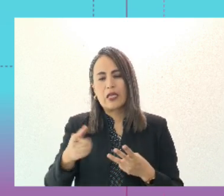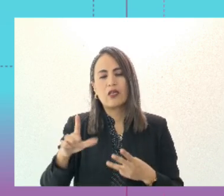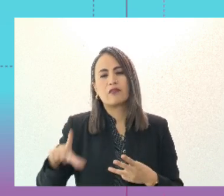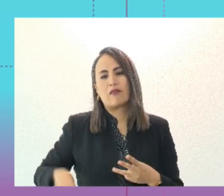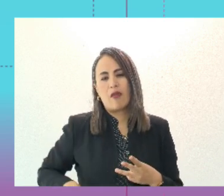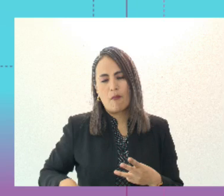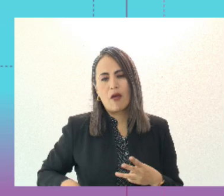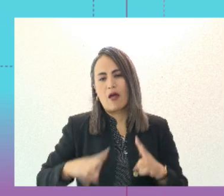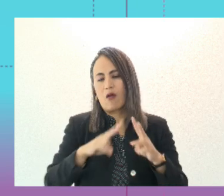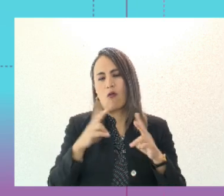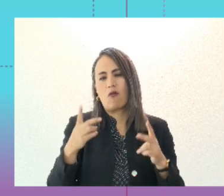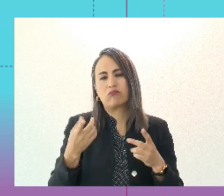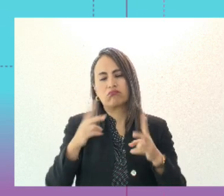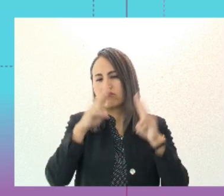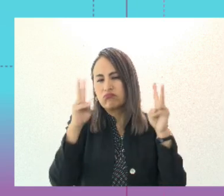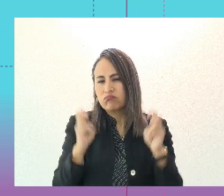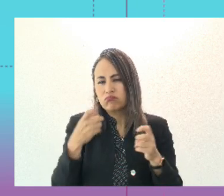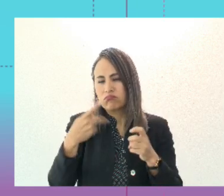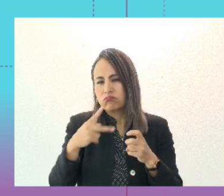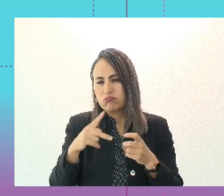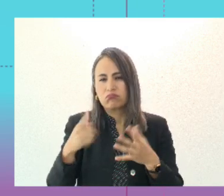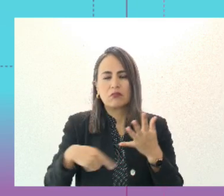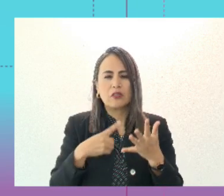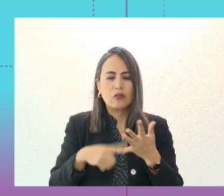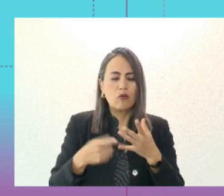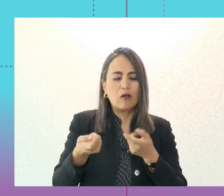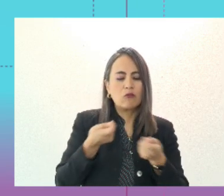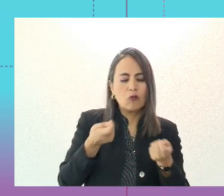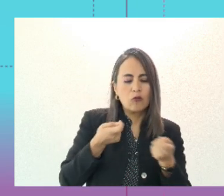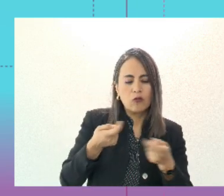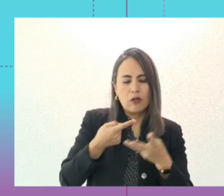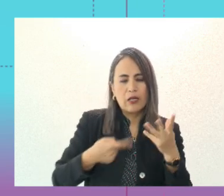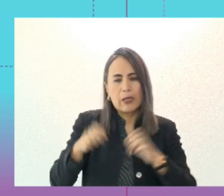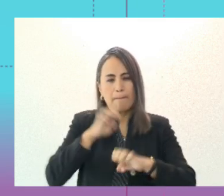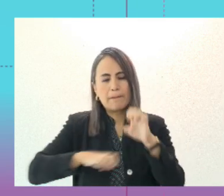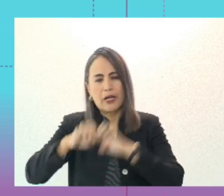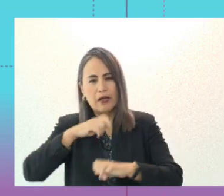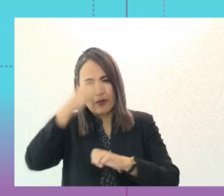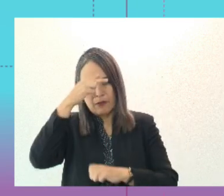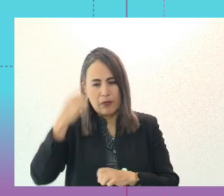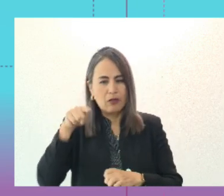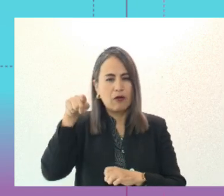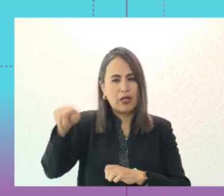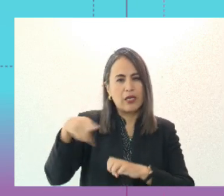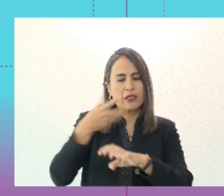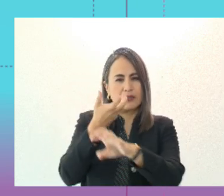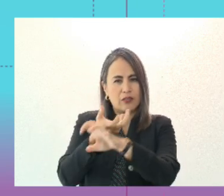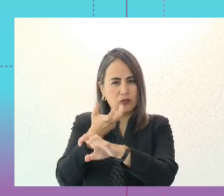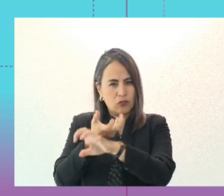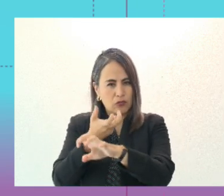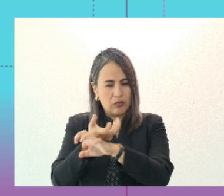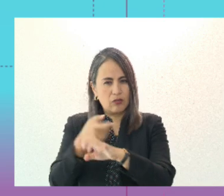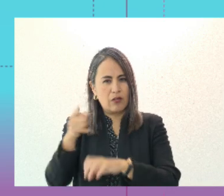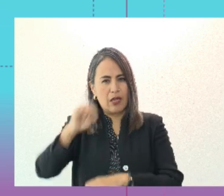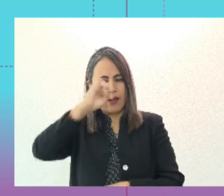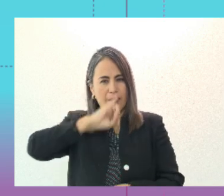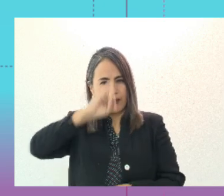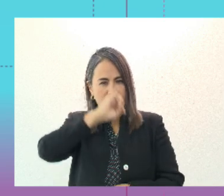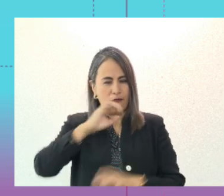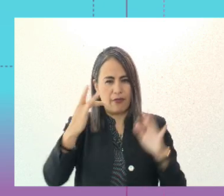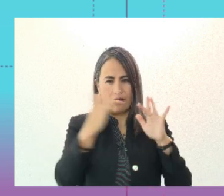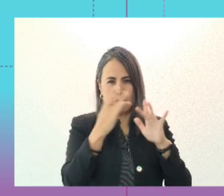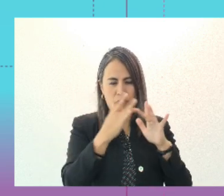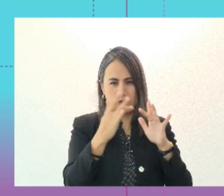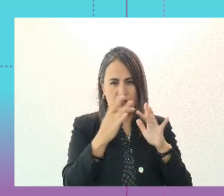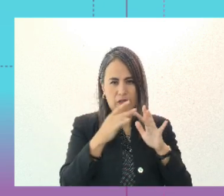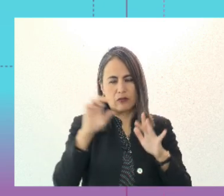Asuntos Jurídicos, Abogado Asistente y Gestor en el Área Jurídica de la Embajada de México en los Estados Unidos, fungiendo como Jefe de Enlace con